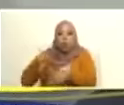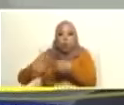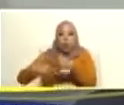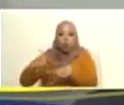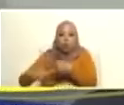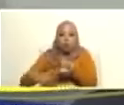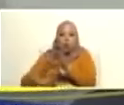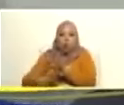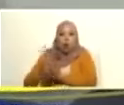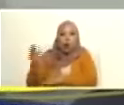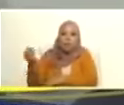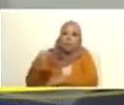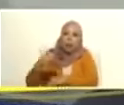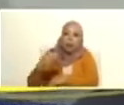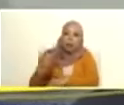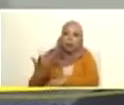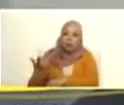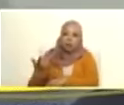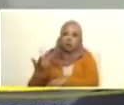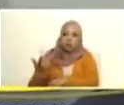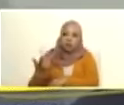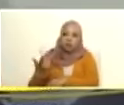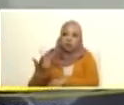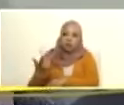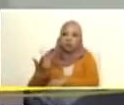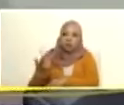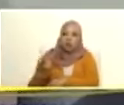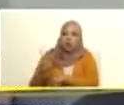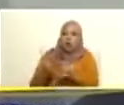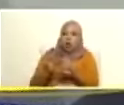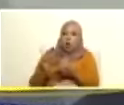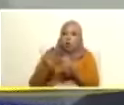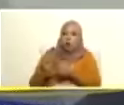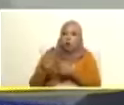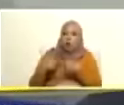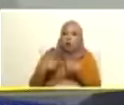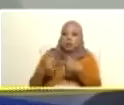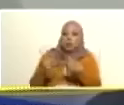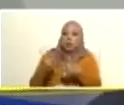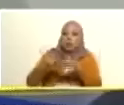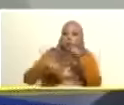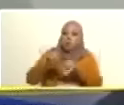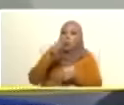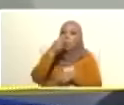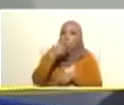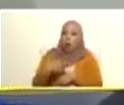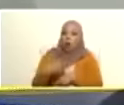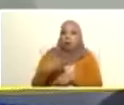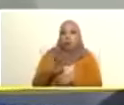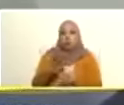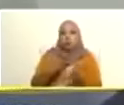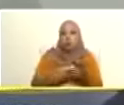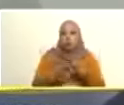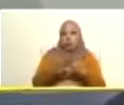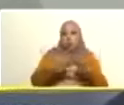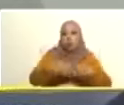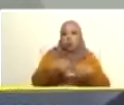país. Con Contraloría Sanitaria y Sunagro, presidente, nosotros hemos hecho más